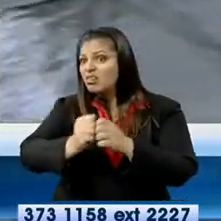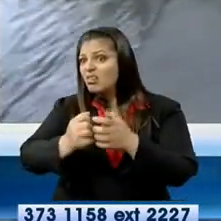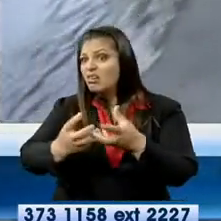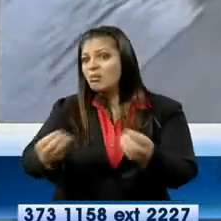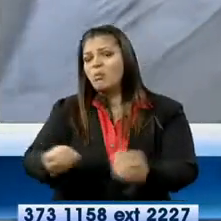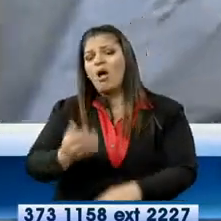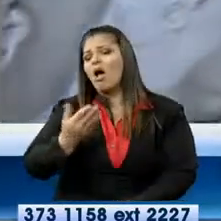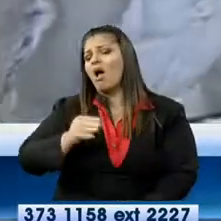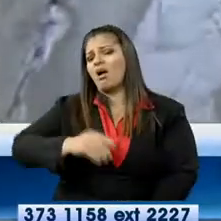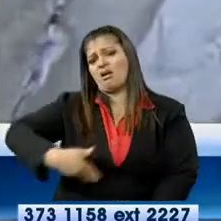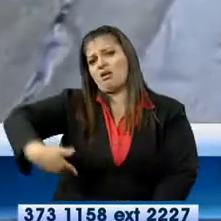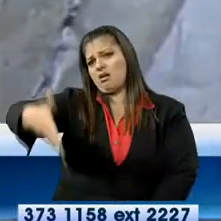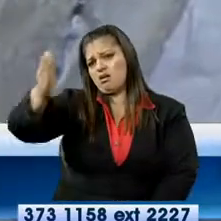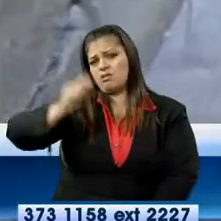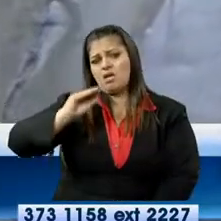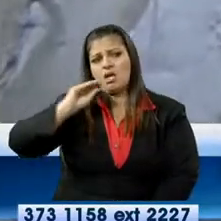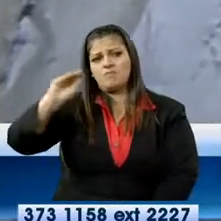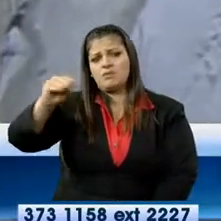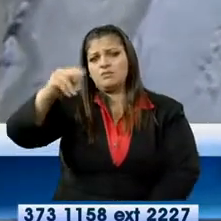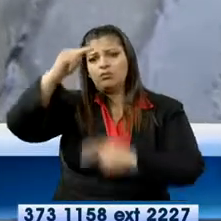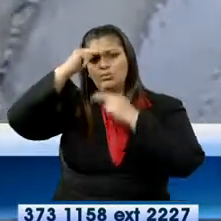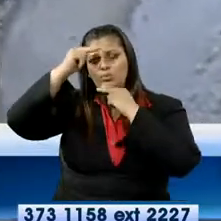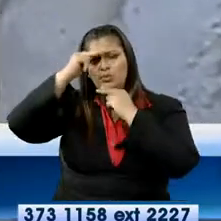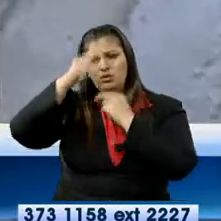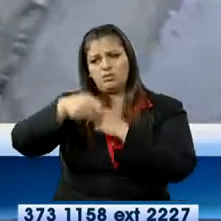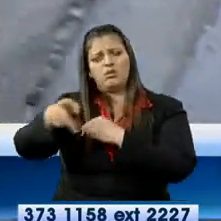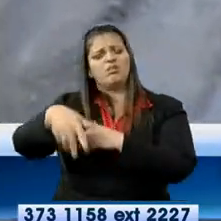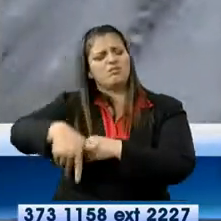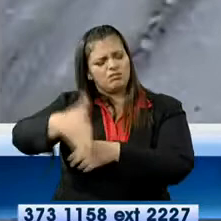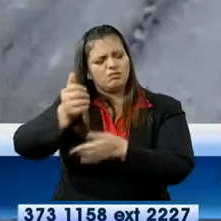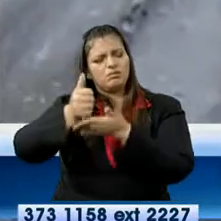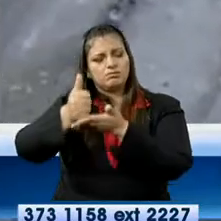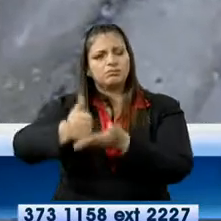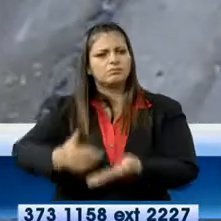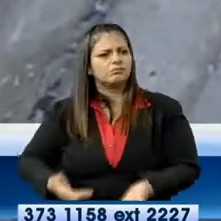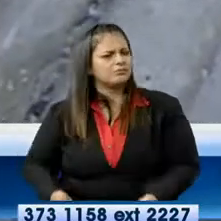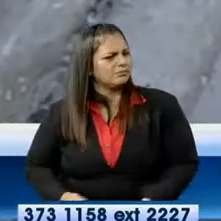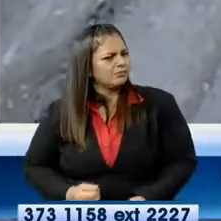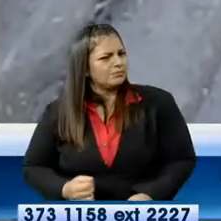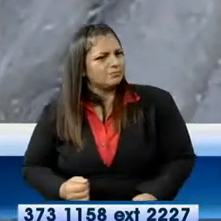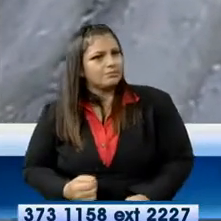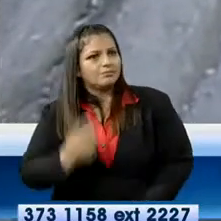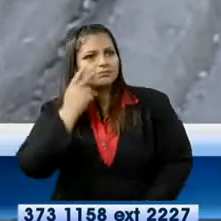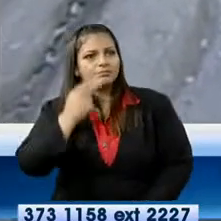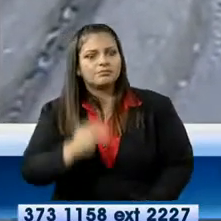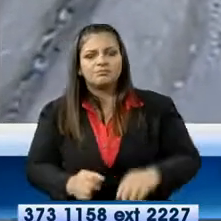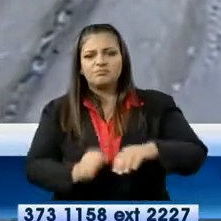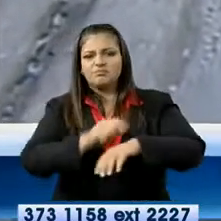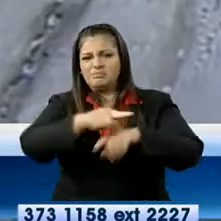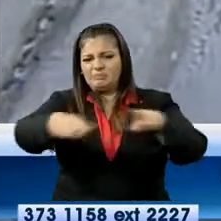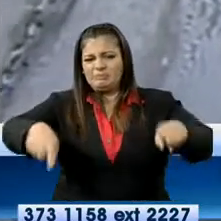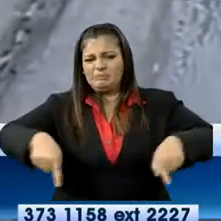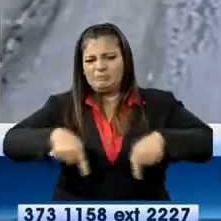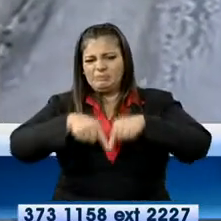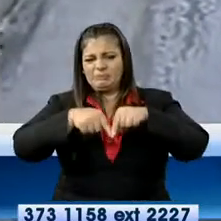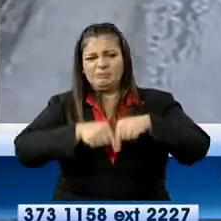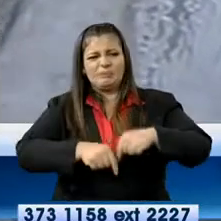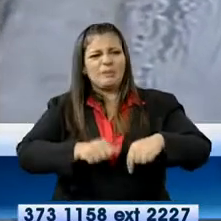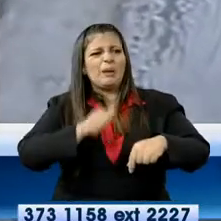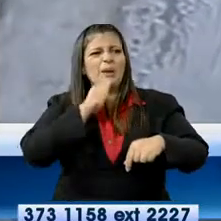miren cómo sale a borbotones el agua servida. Ahí nomás, no te acerques mucho. Y todo esto